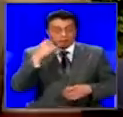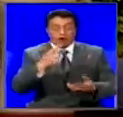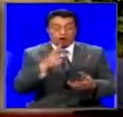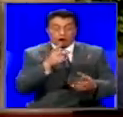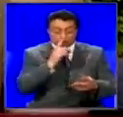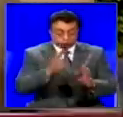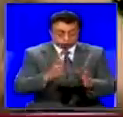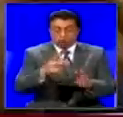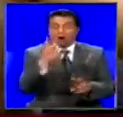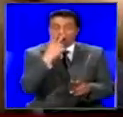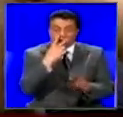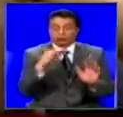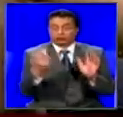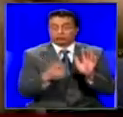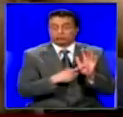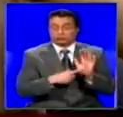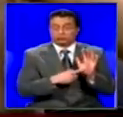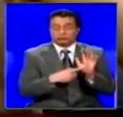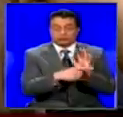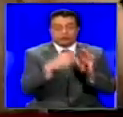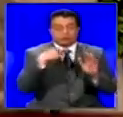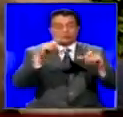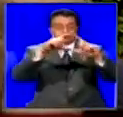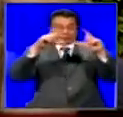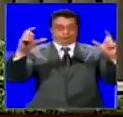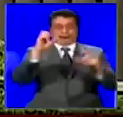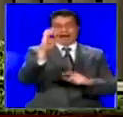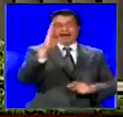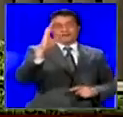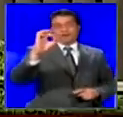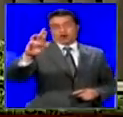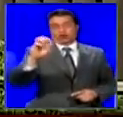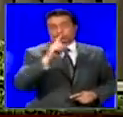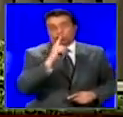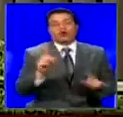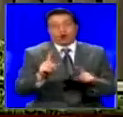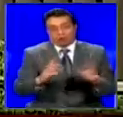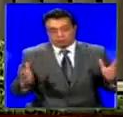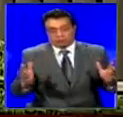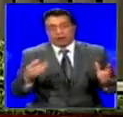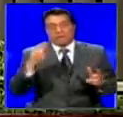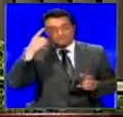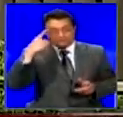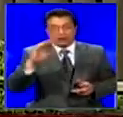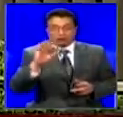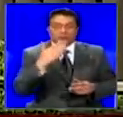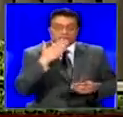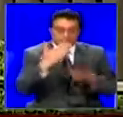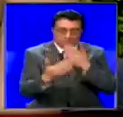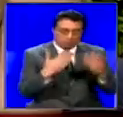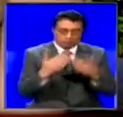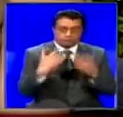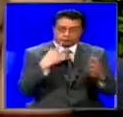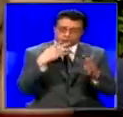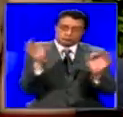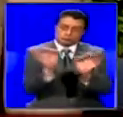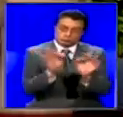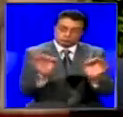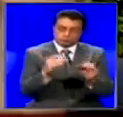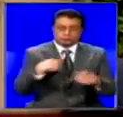conocida. Desde luego no decía, aquí hacemos abortos, pero una vez entrando y hablando con él, le expliqué la situación y